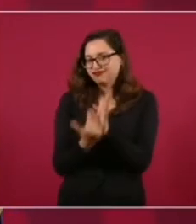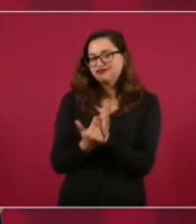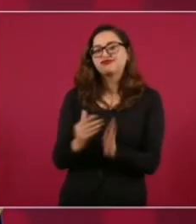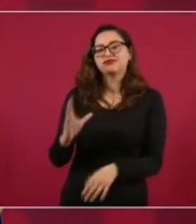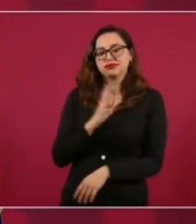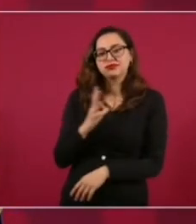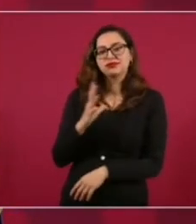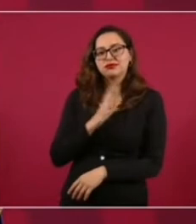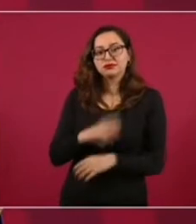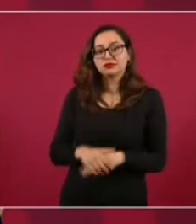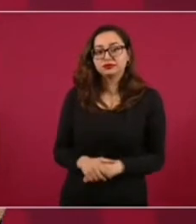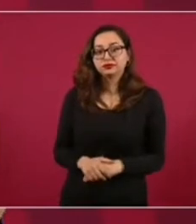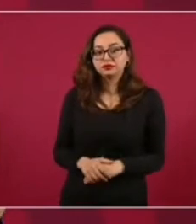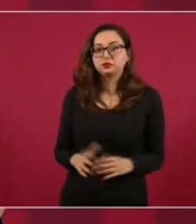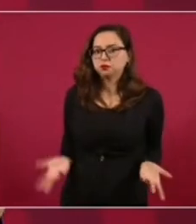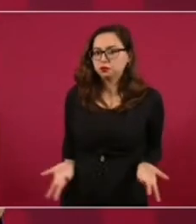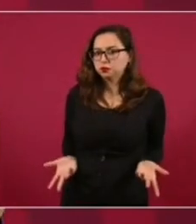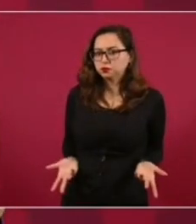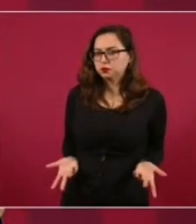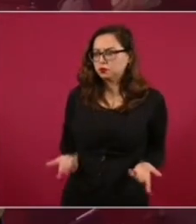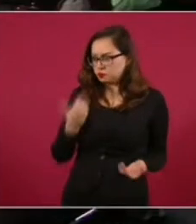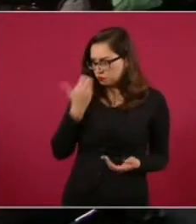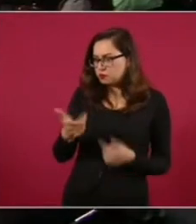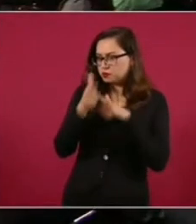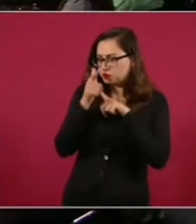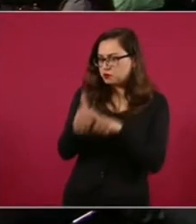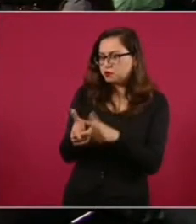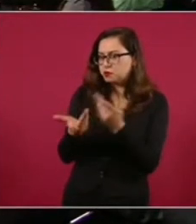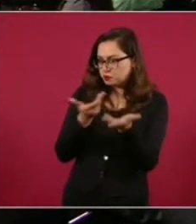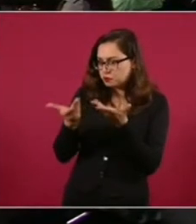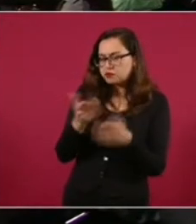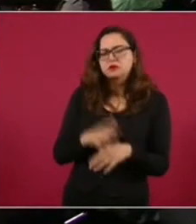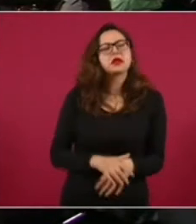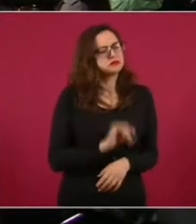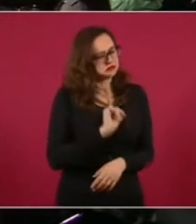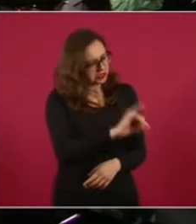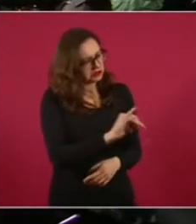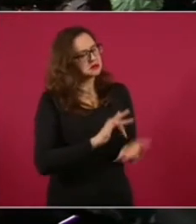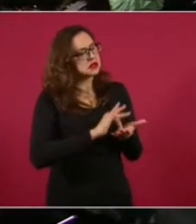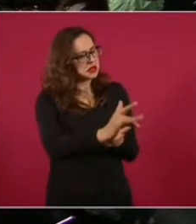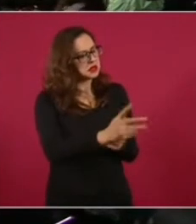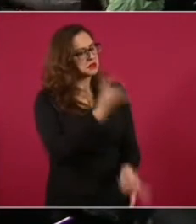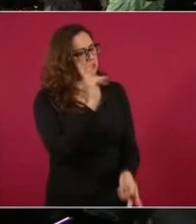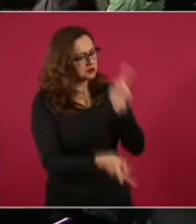te parece, vamos a seguir. Me parece bien, y gracias, ¿sí?, por esta conversación, presidente. Jorge.